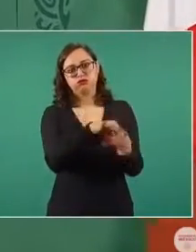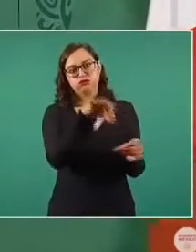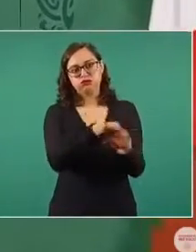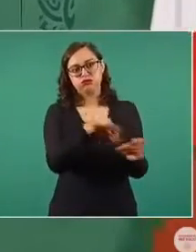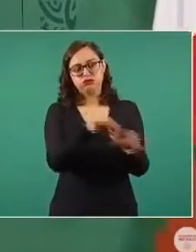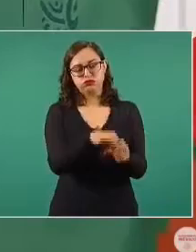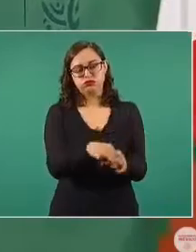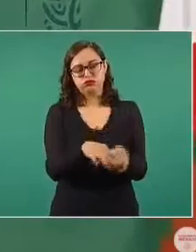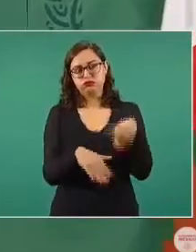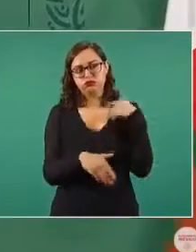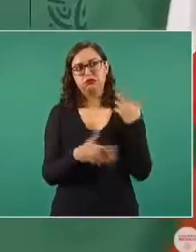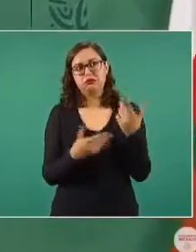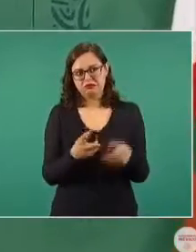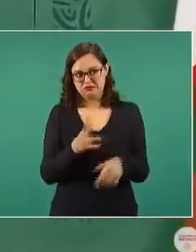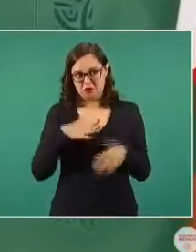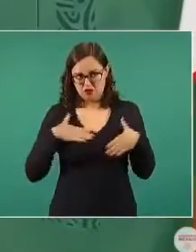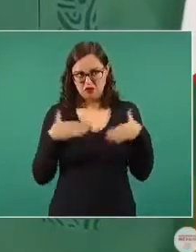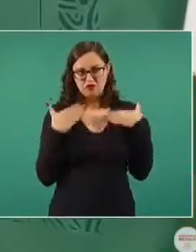que